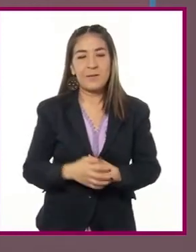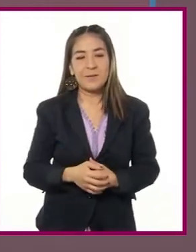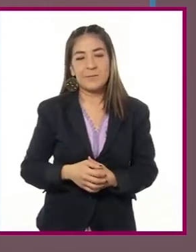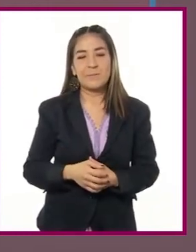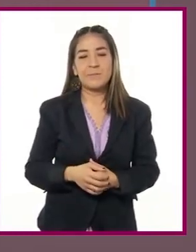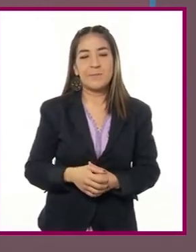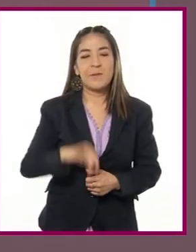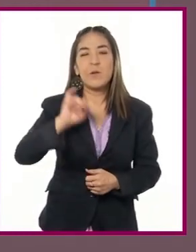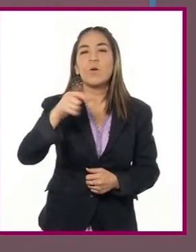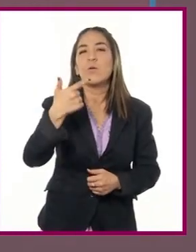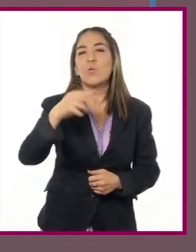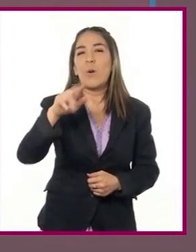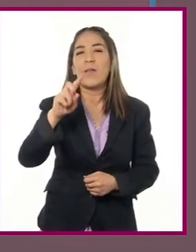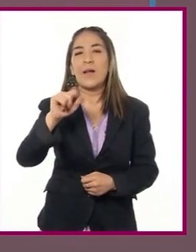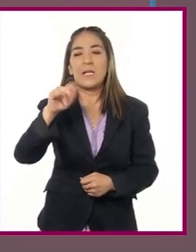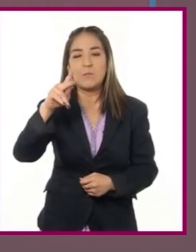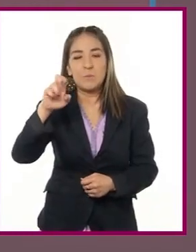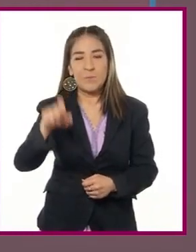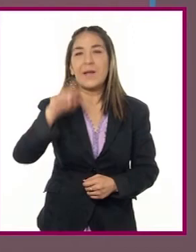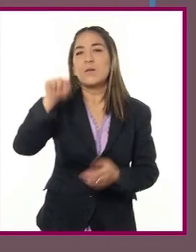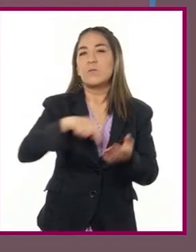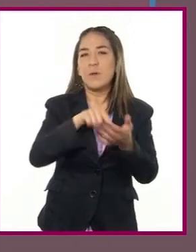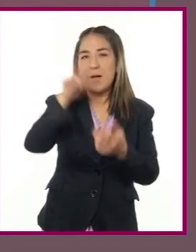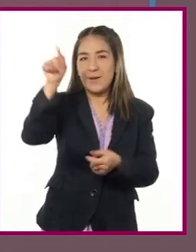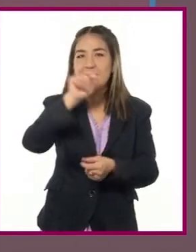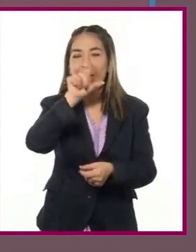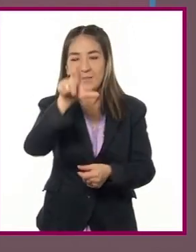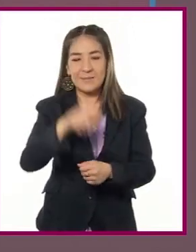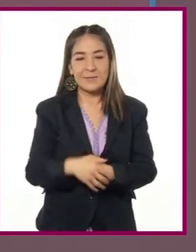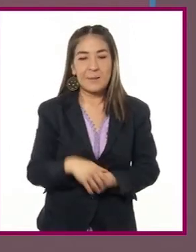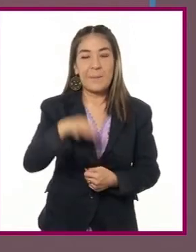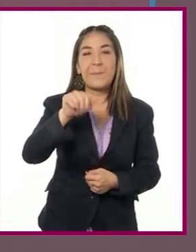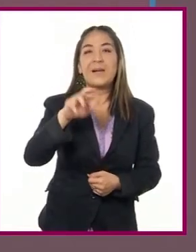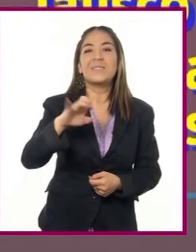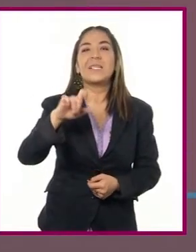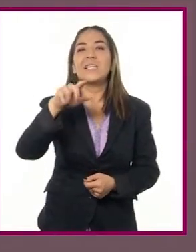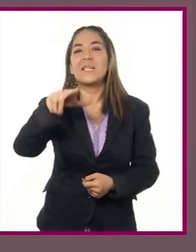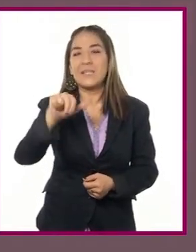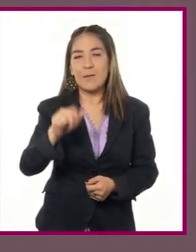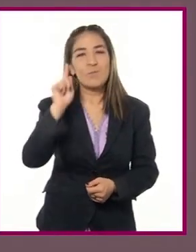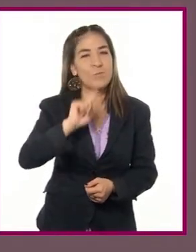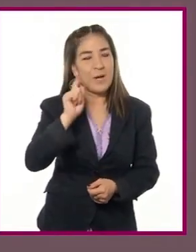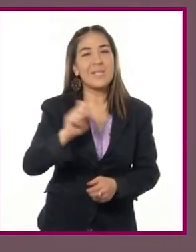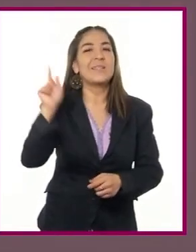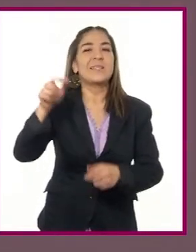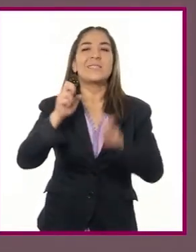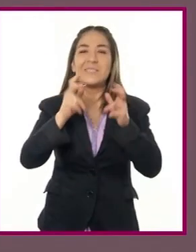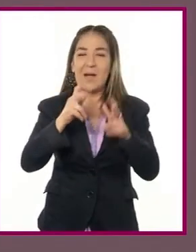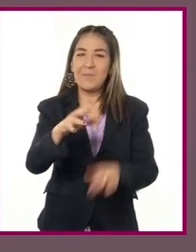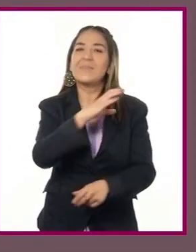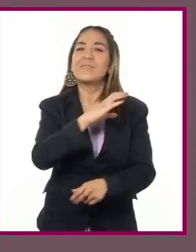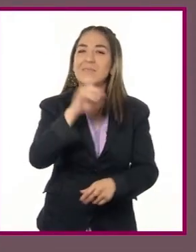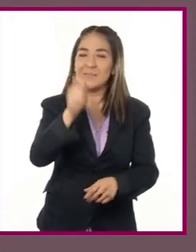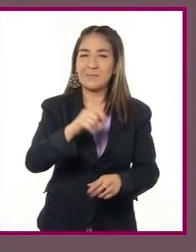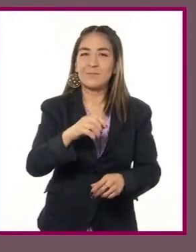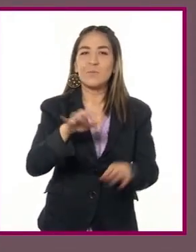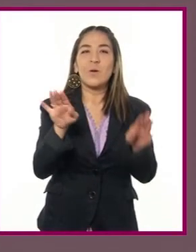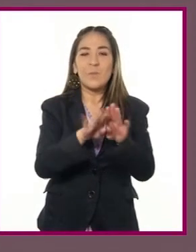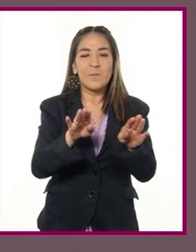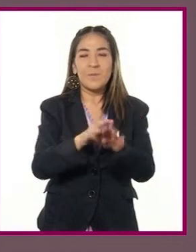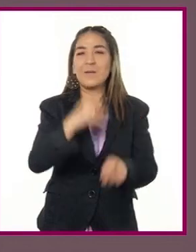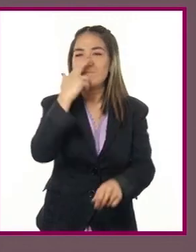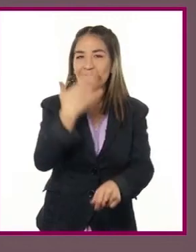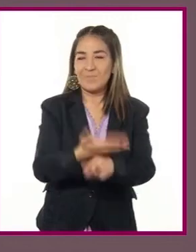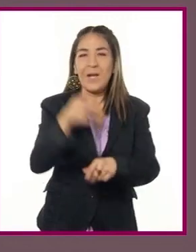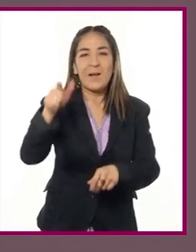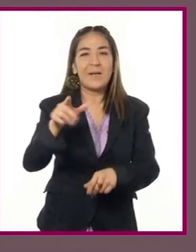Guadalupe Ursúa Flores por Jalisco y Marcelina Galindo por Chiapas. En 1964 ingresaron